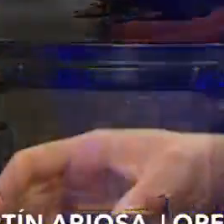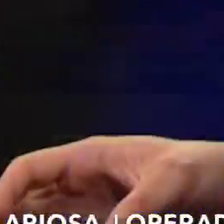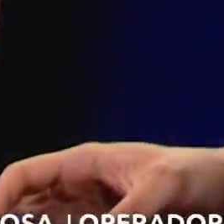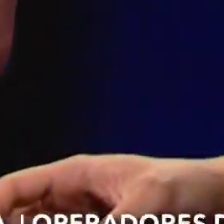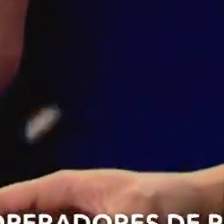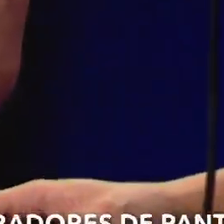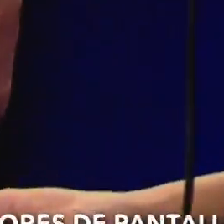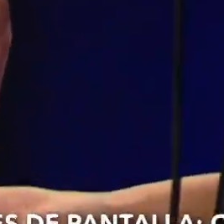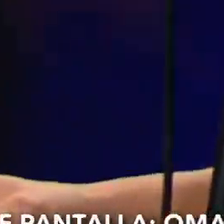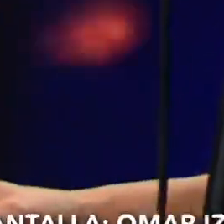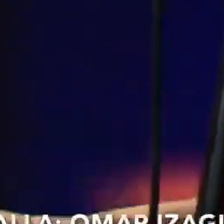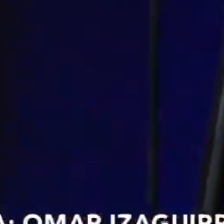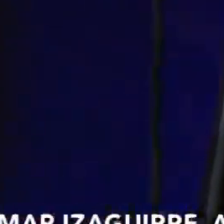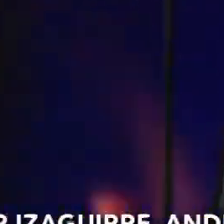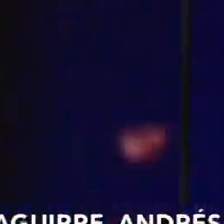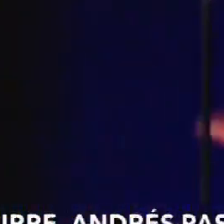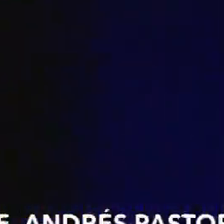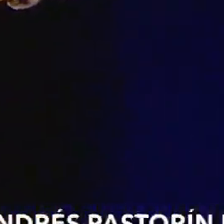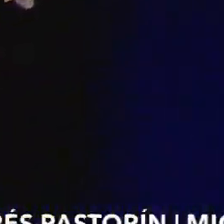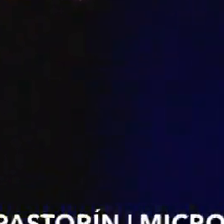deberás dejar caer.